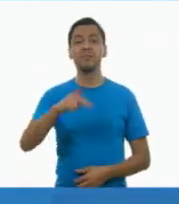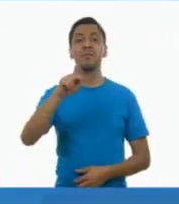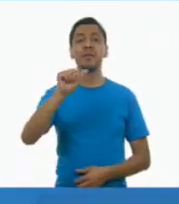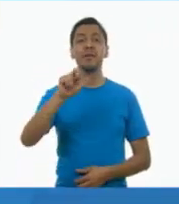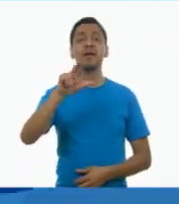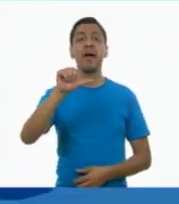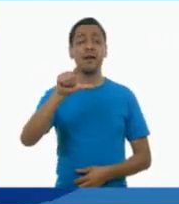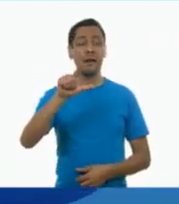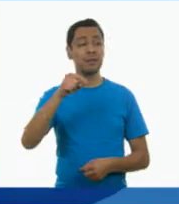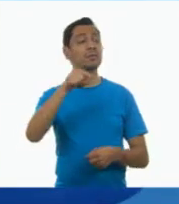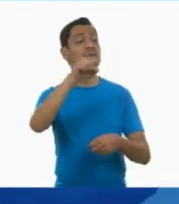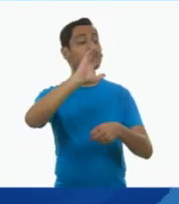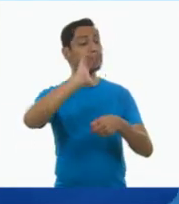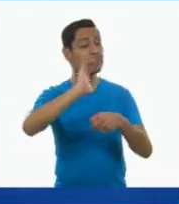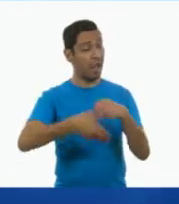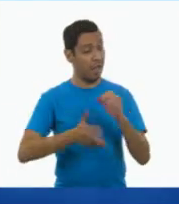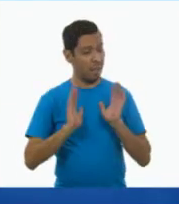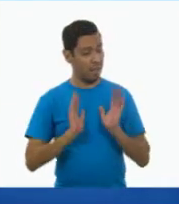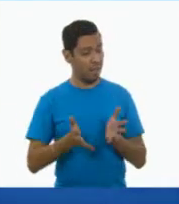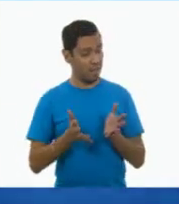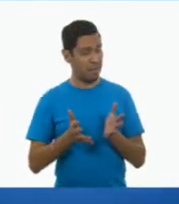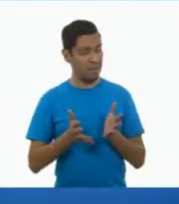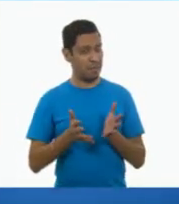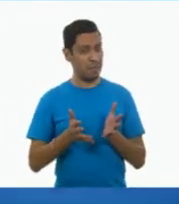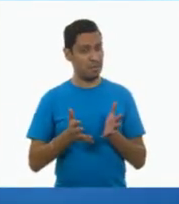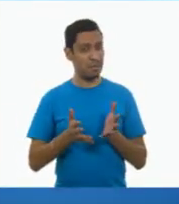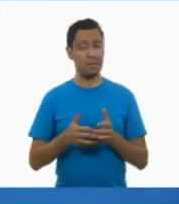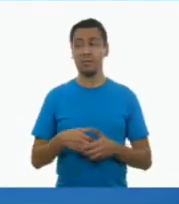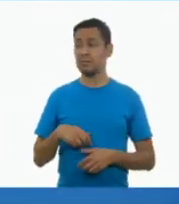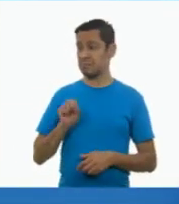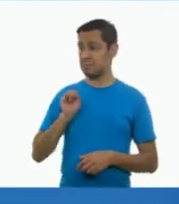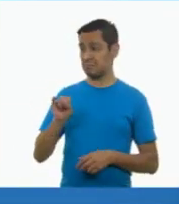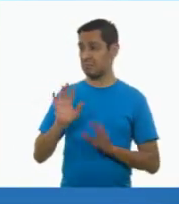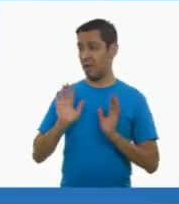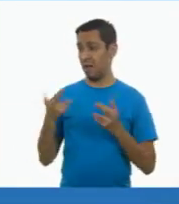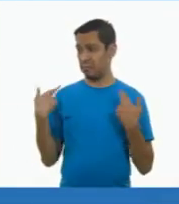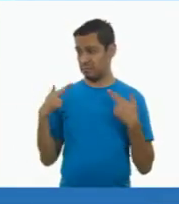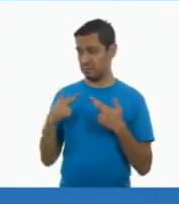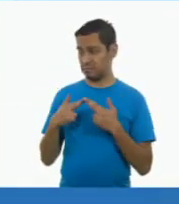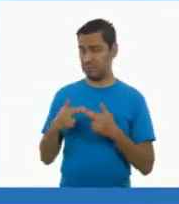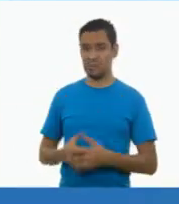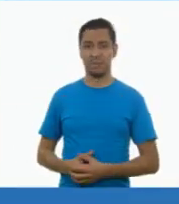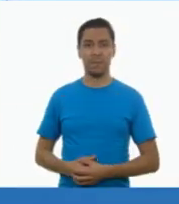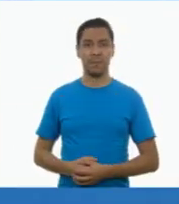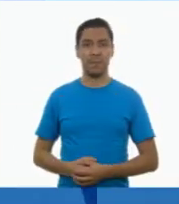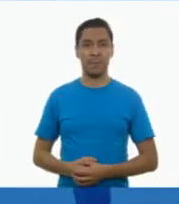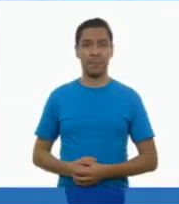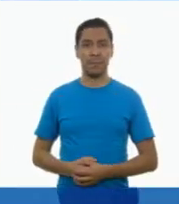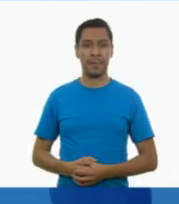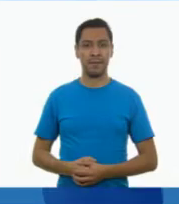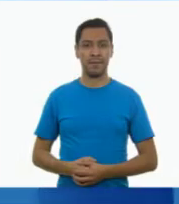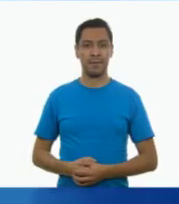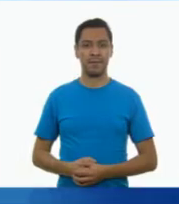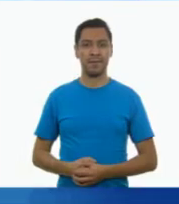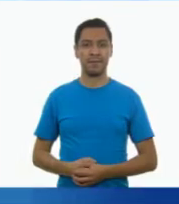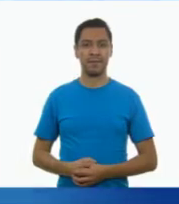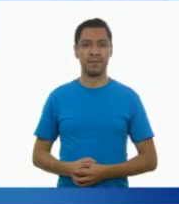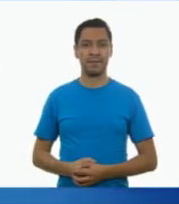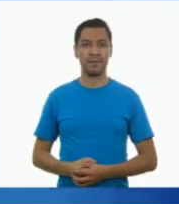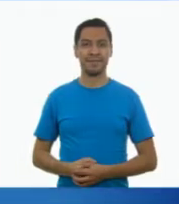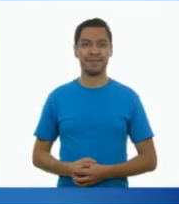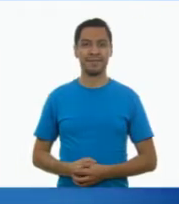¿Ya terminaste? Sí, Miss.